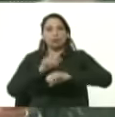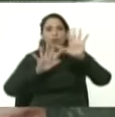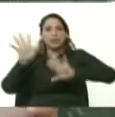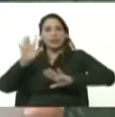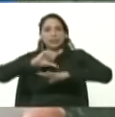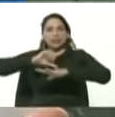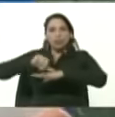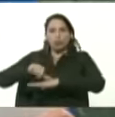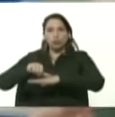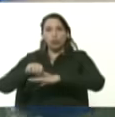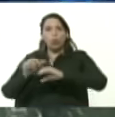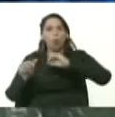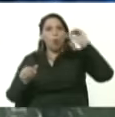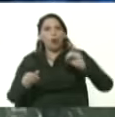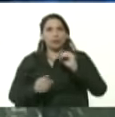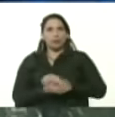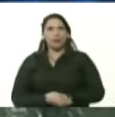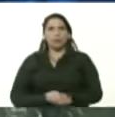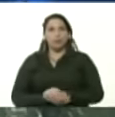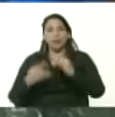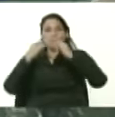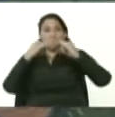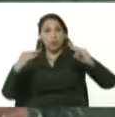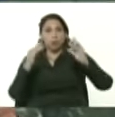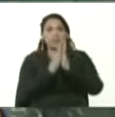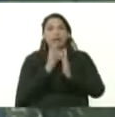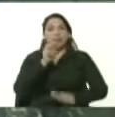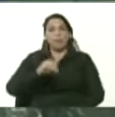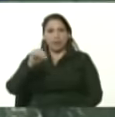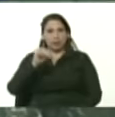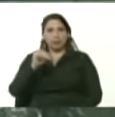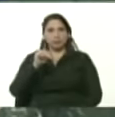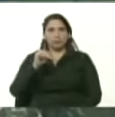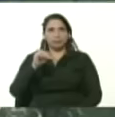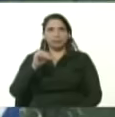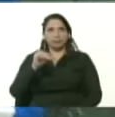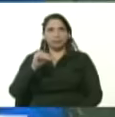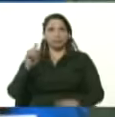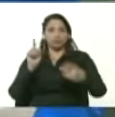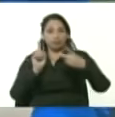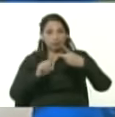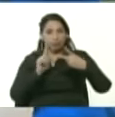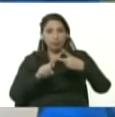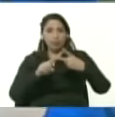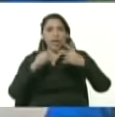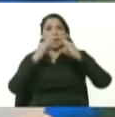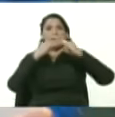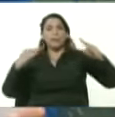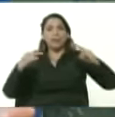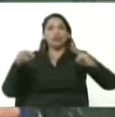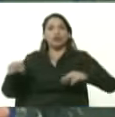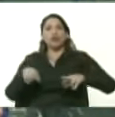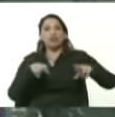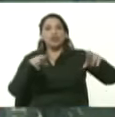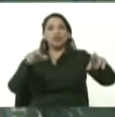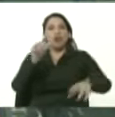segundos al oeste. Campamento en Santa Marta. Campamento en Riohacha,